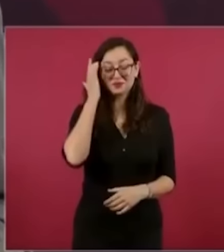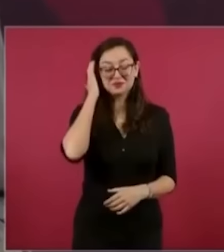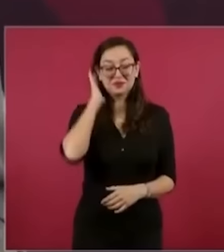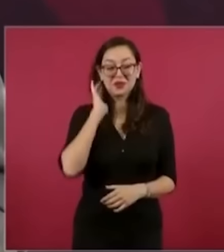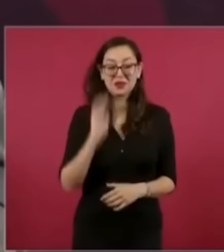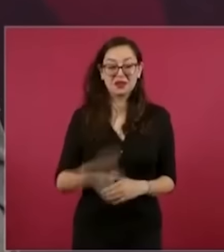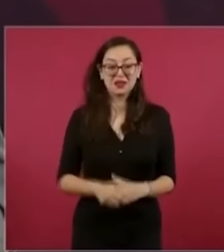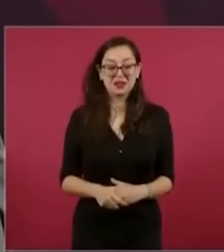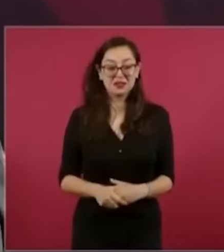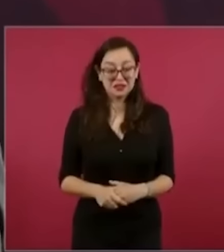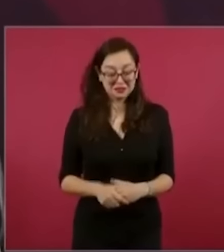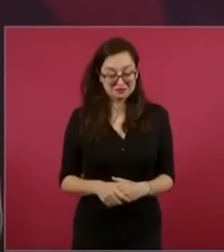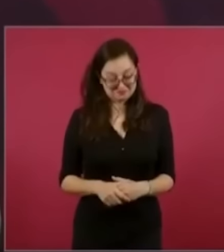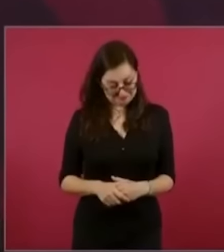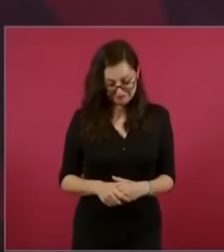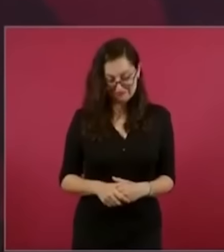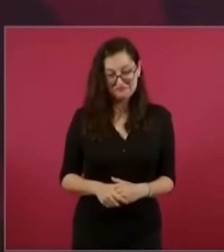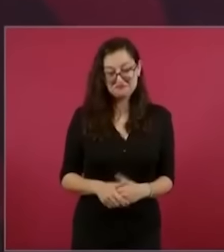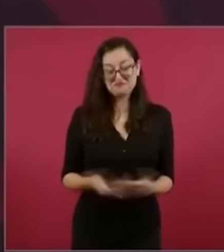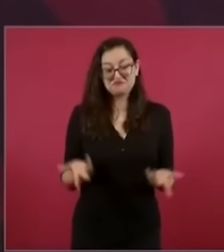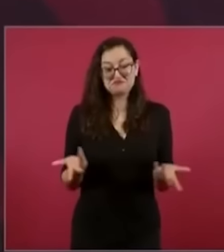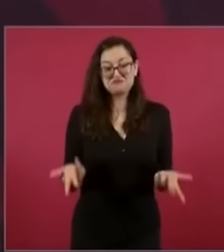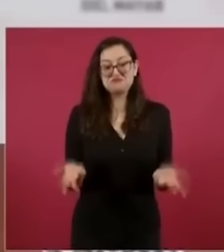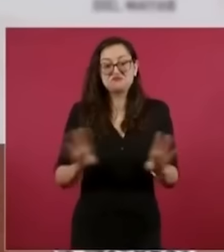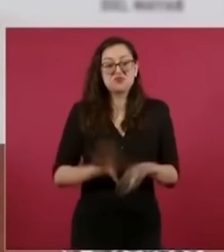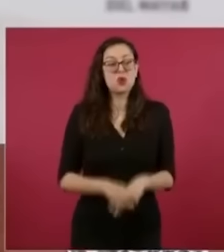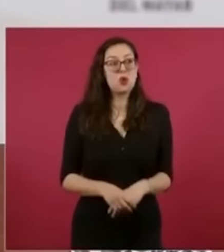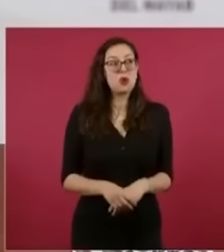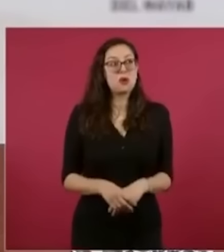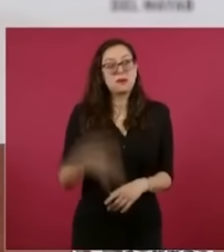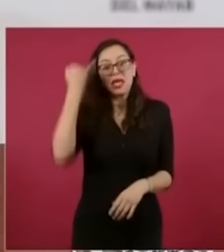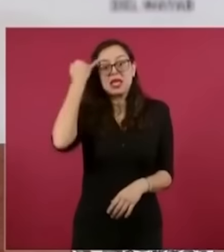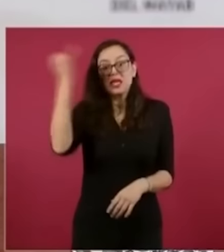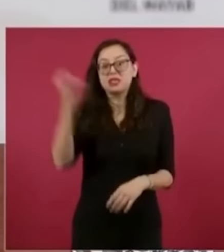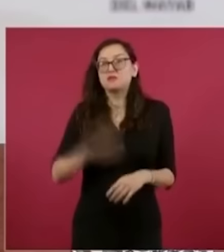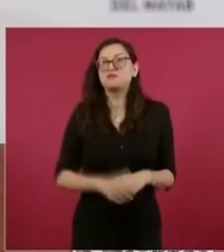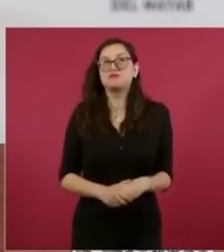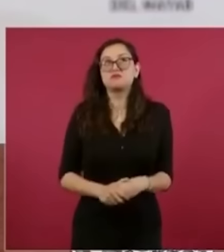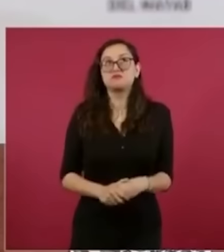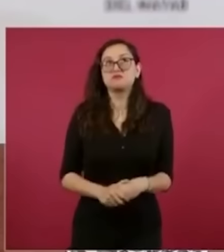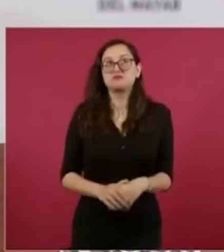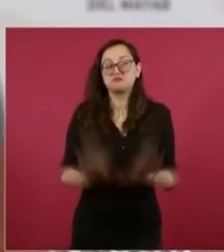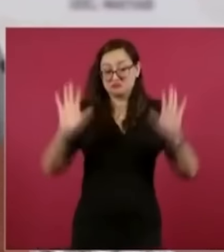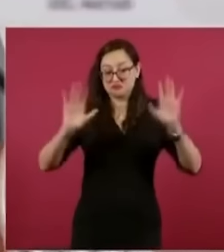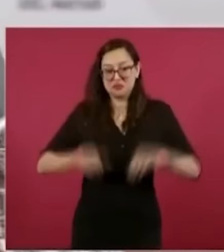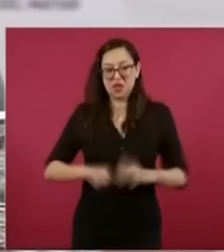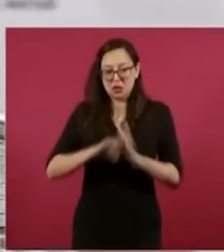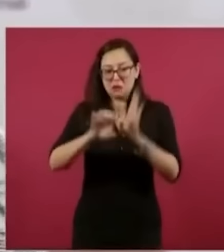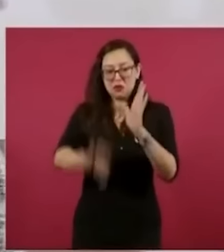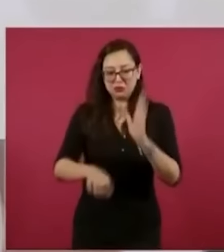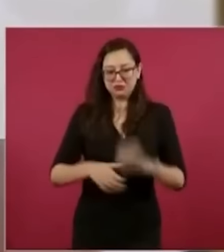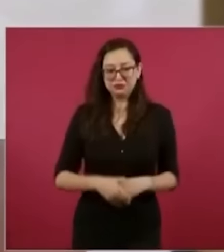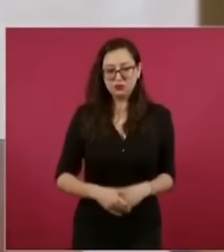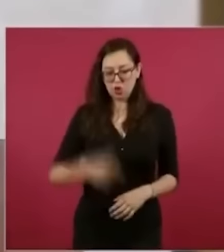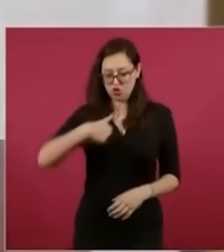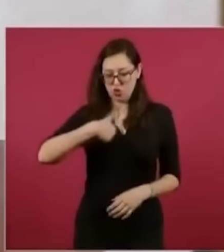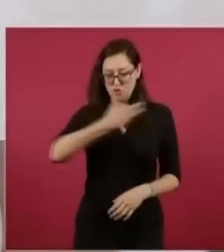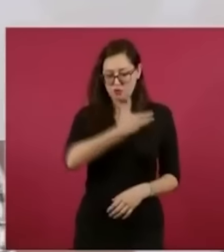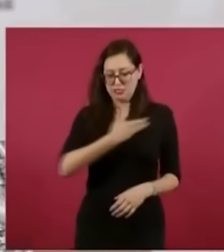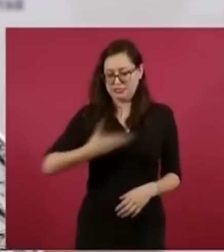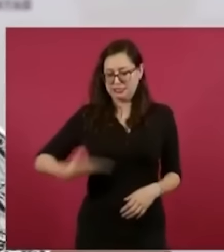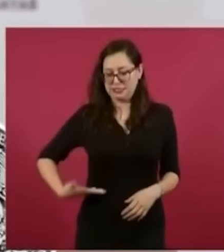este yo emito como titular del ejecutivo